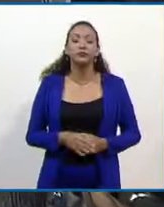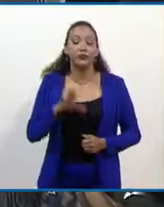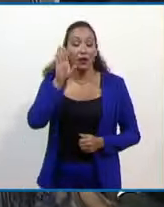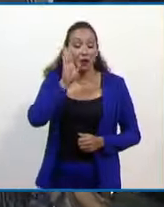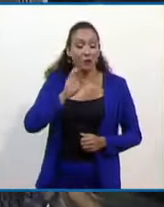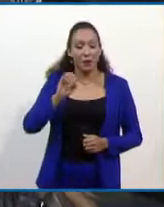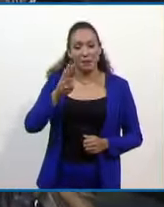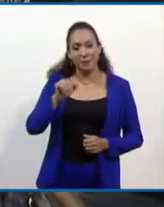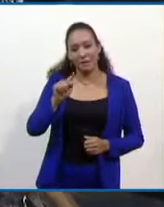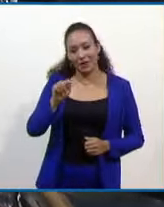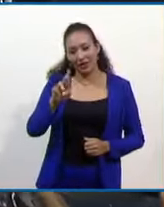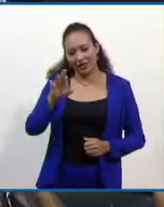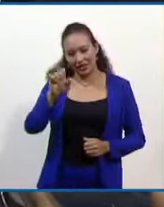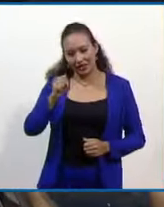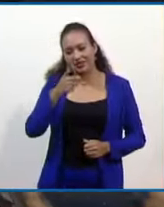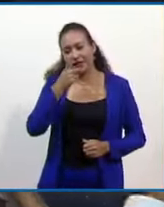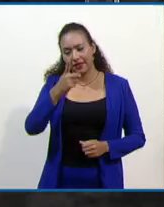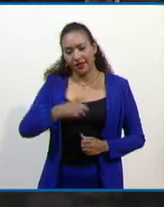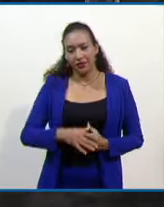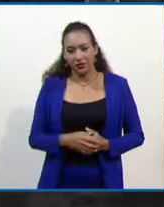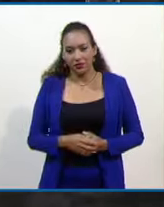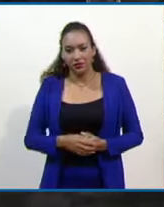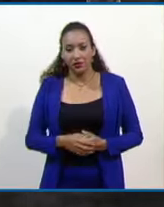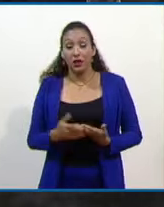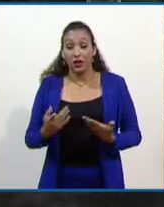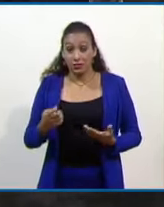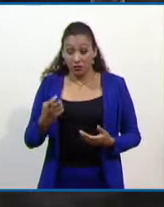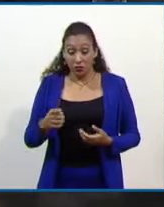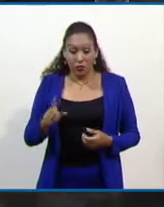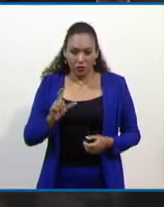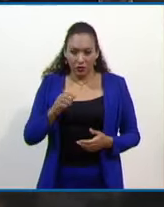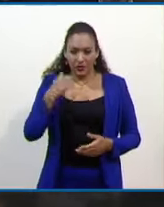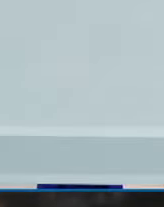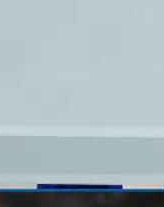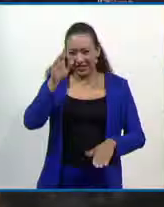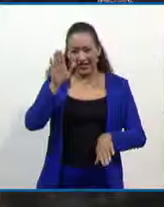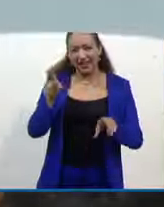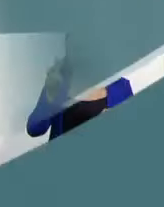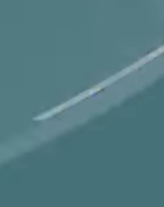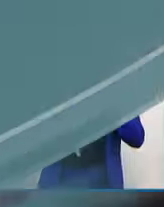no resolverá los problemas que aquejan a la judicatura y al país.